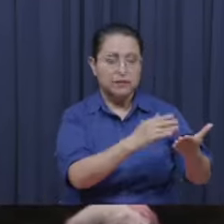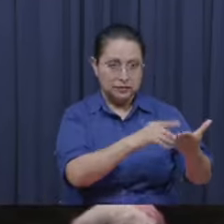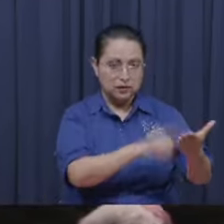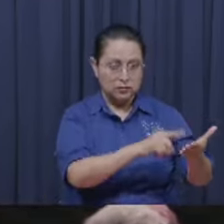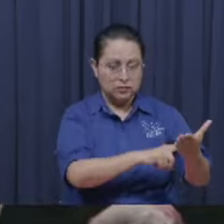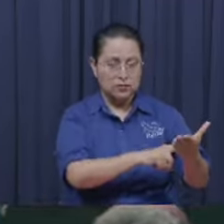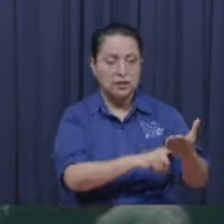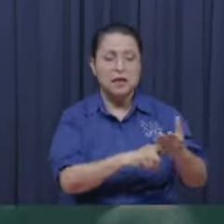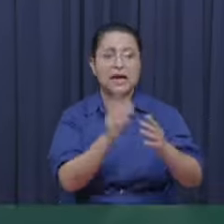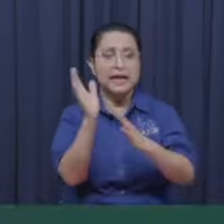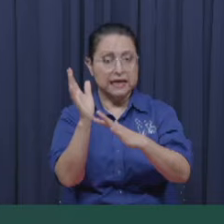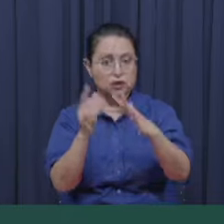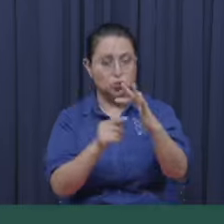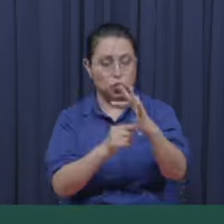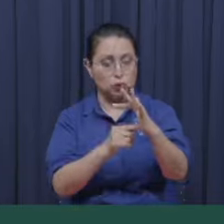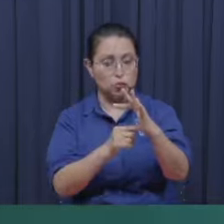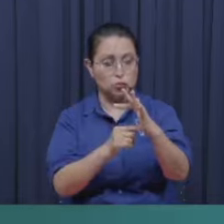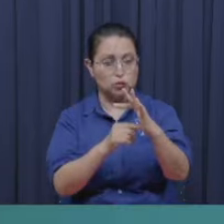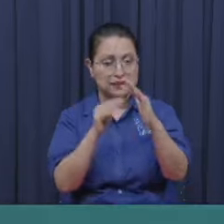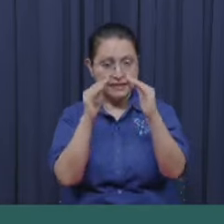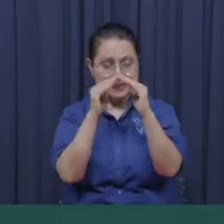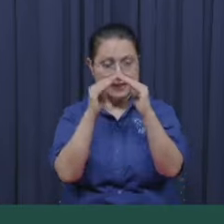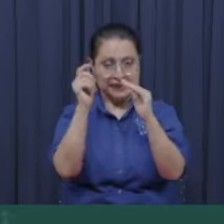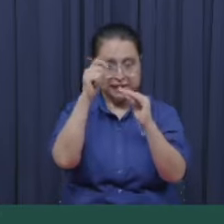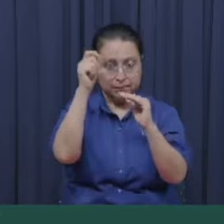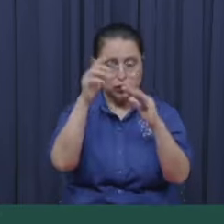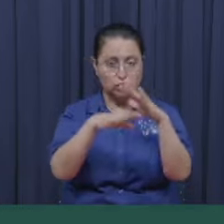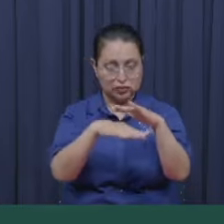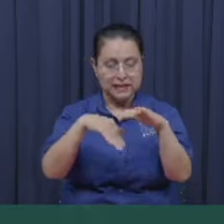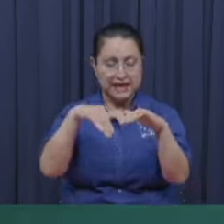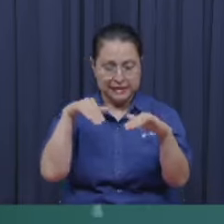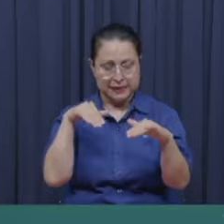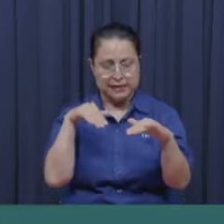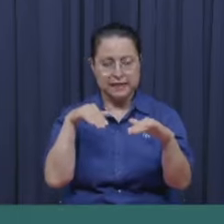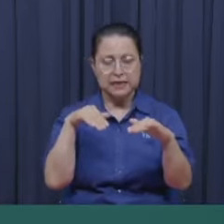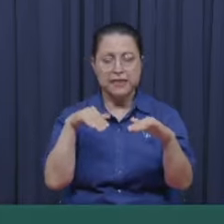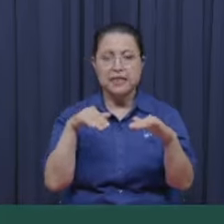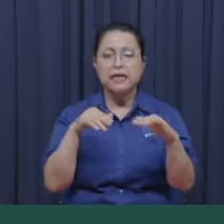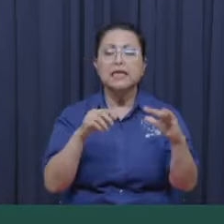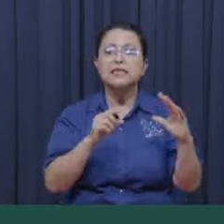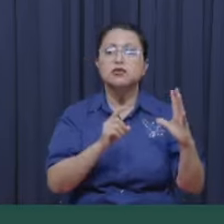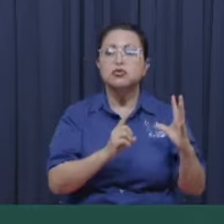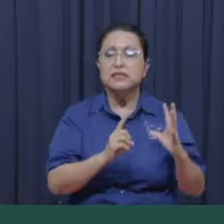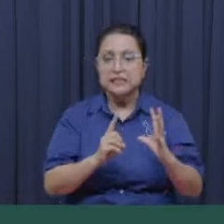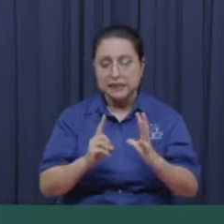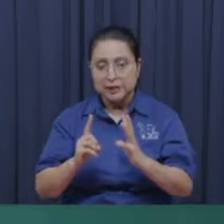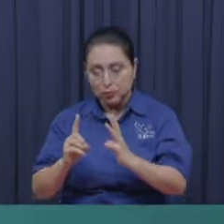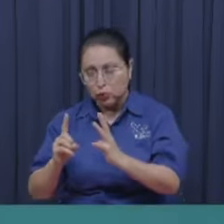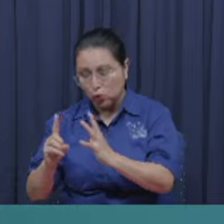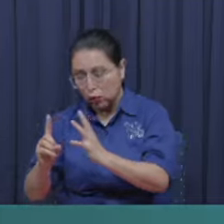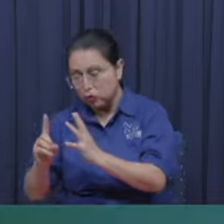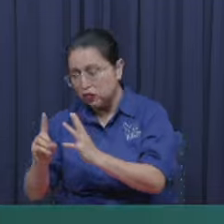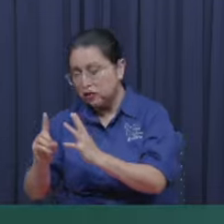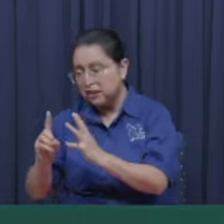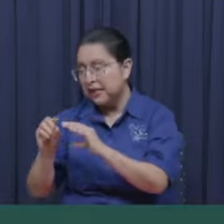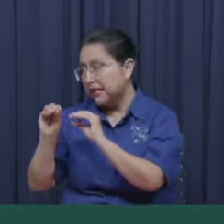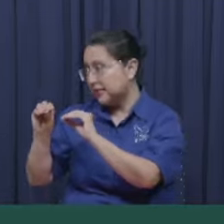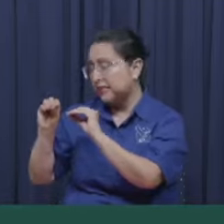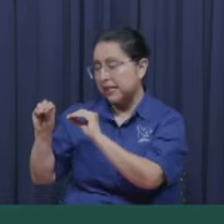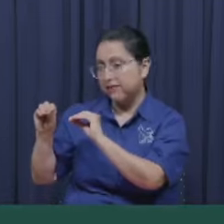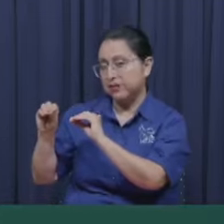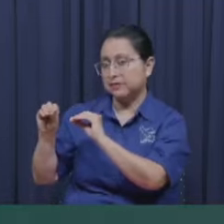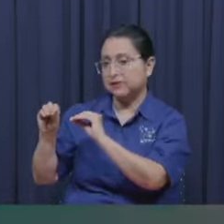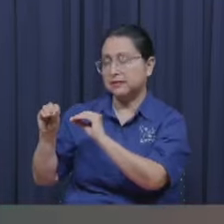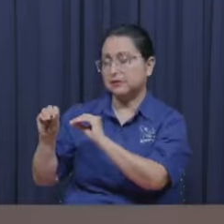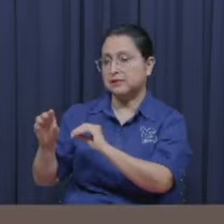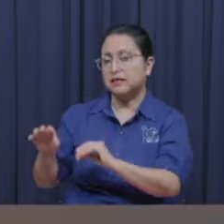templo y se iba, se le acercaron sus discípulos para mostrarle los edificios del templo. Mas él respondiendo